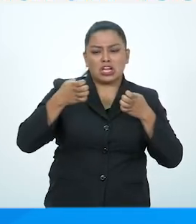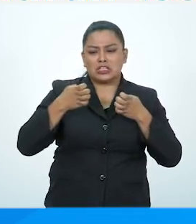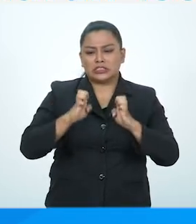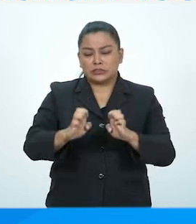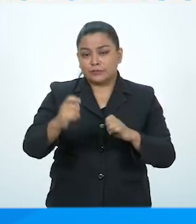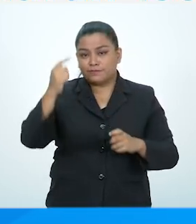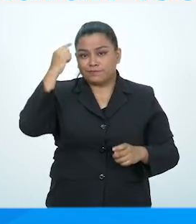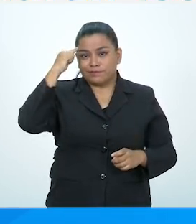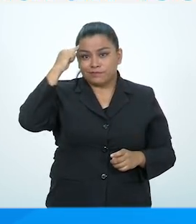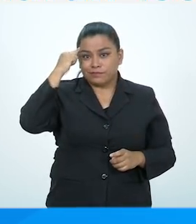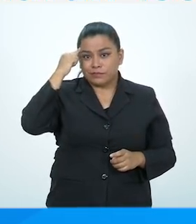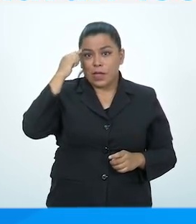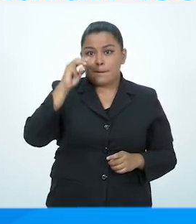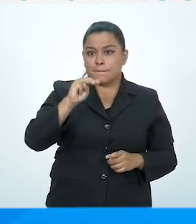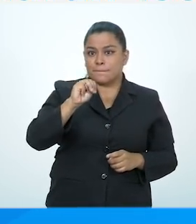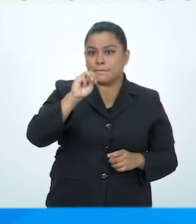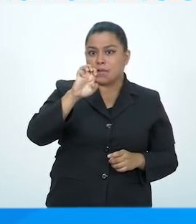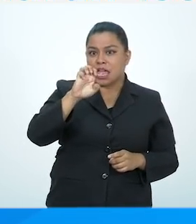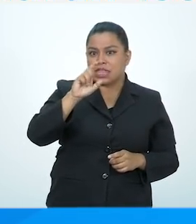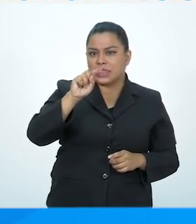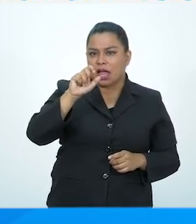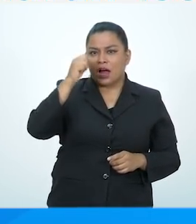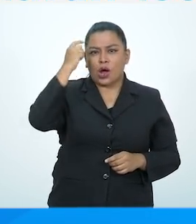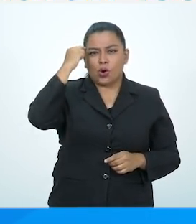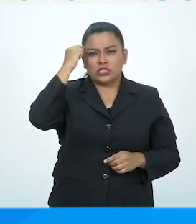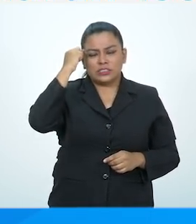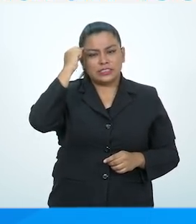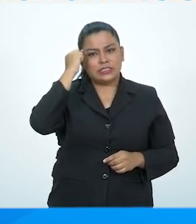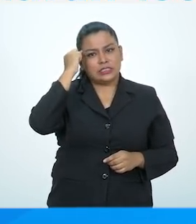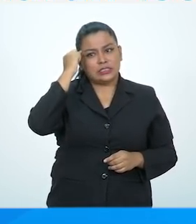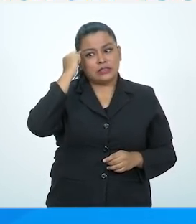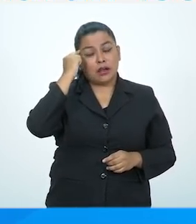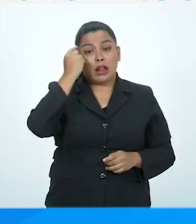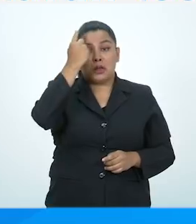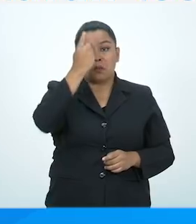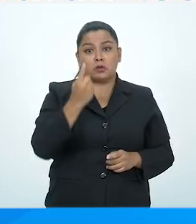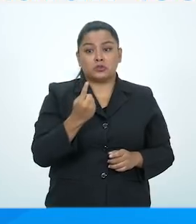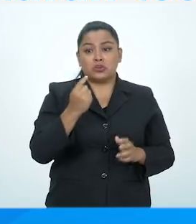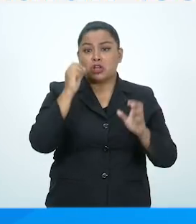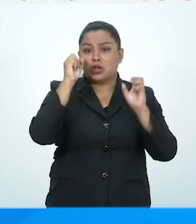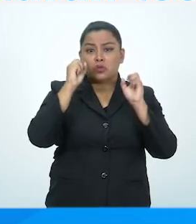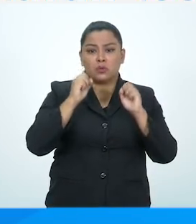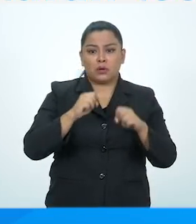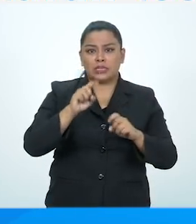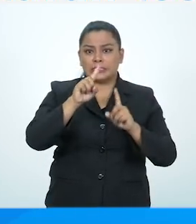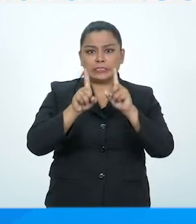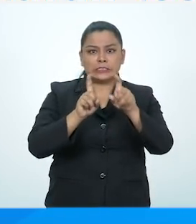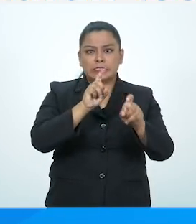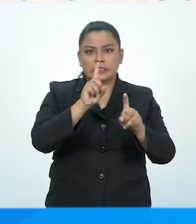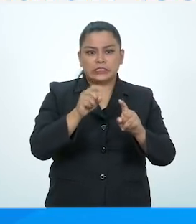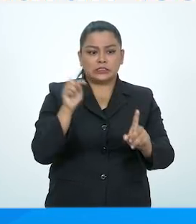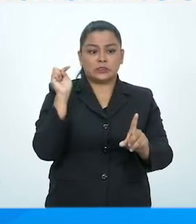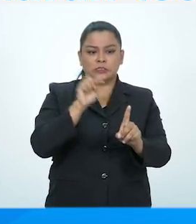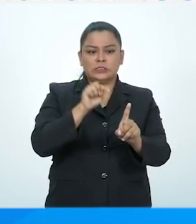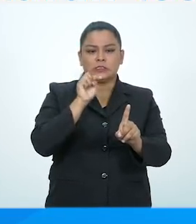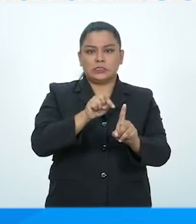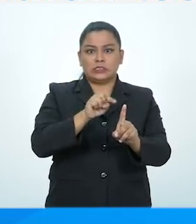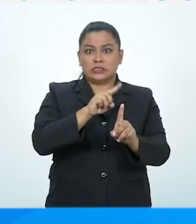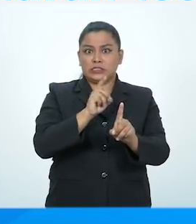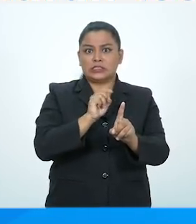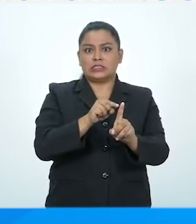estrategias cognitivas y metacognitivas, pues su interlocutor no puede ser interrogado de manera